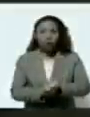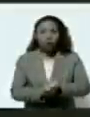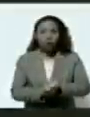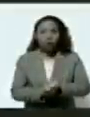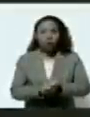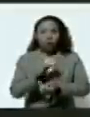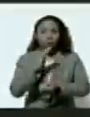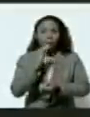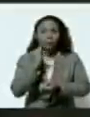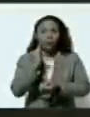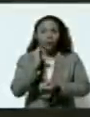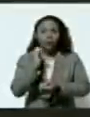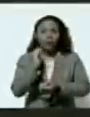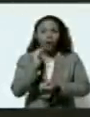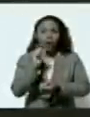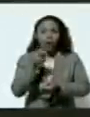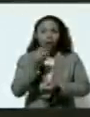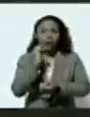Biayo Garófalo,